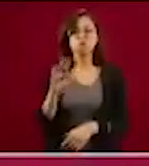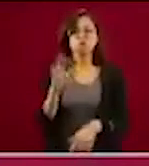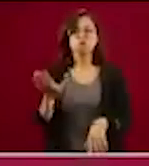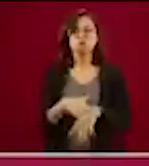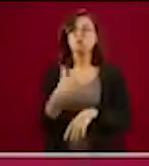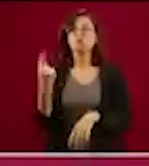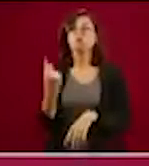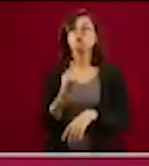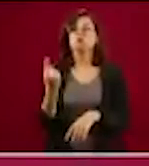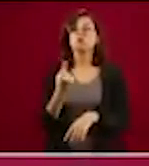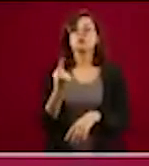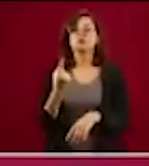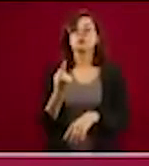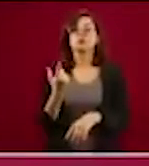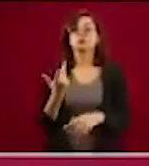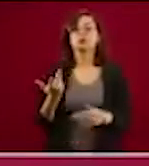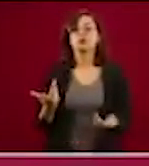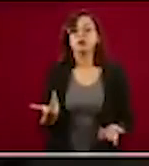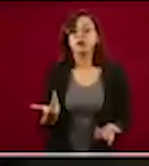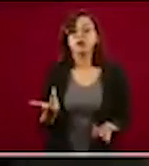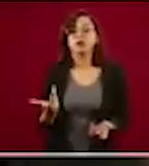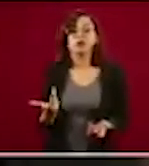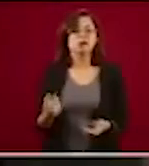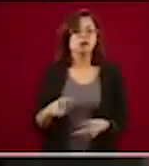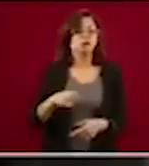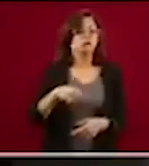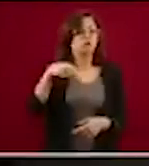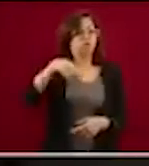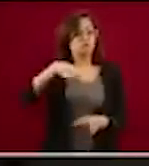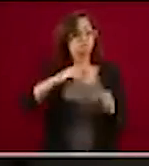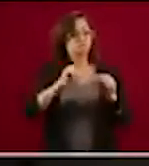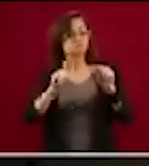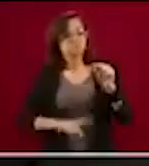ay monopolios